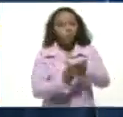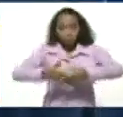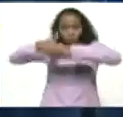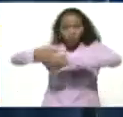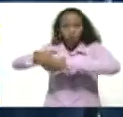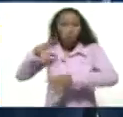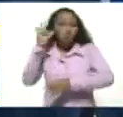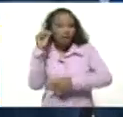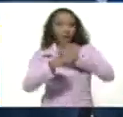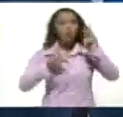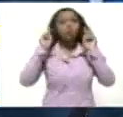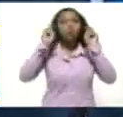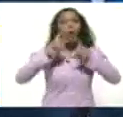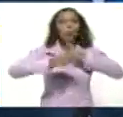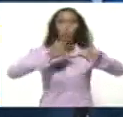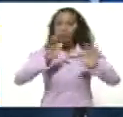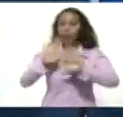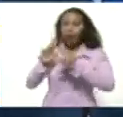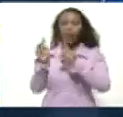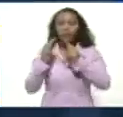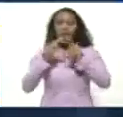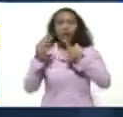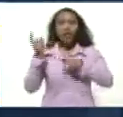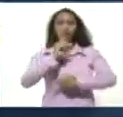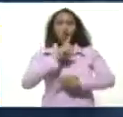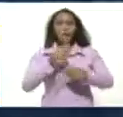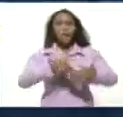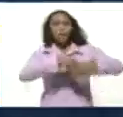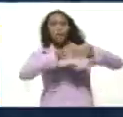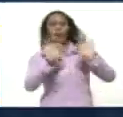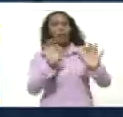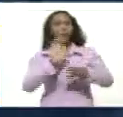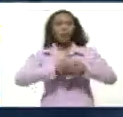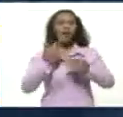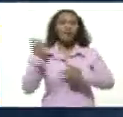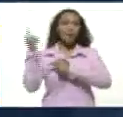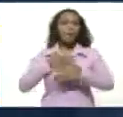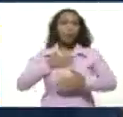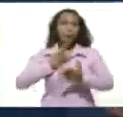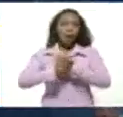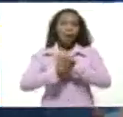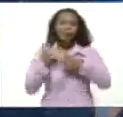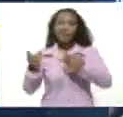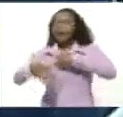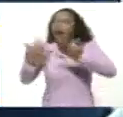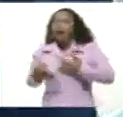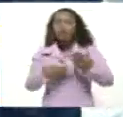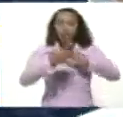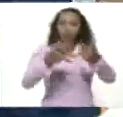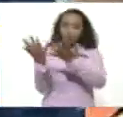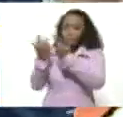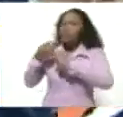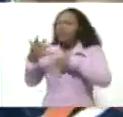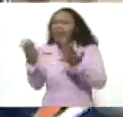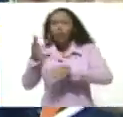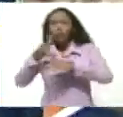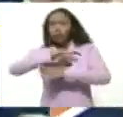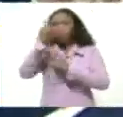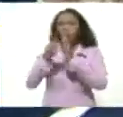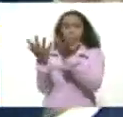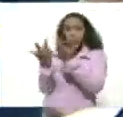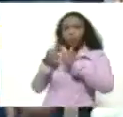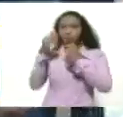tema productivo. Ya Magali la conozco, ¿no? Del país. No me la tienes que presentar porque es mi amiga. Magali, ¿qué produce? Vamos, cuéntame, cuéntamelo todo.